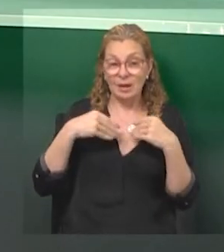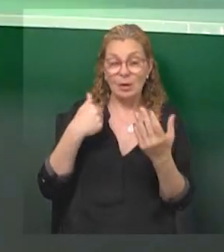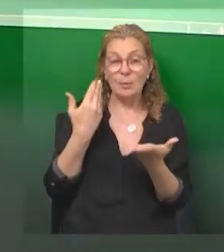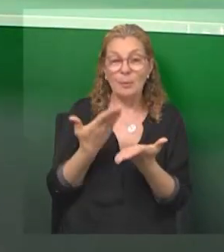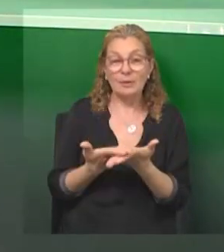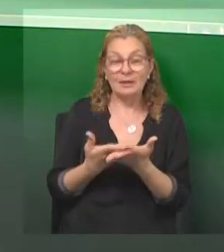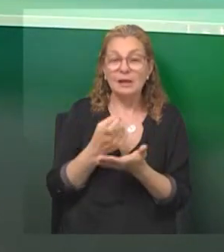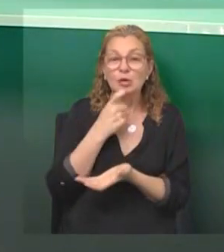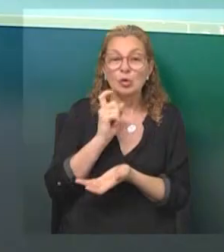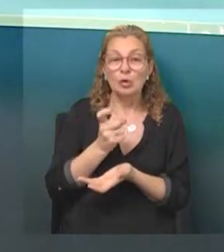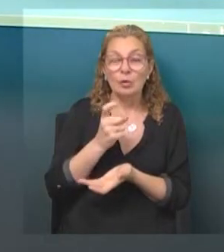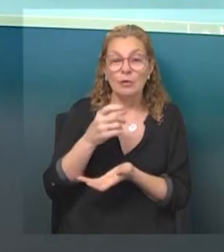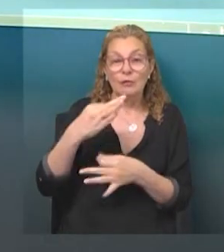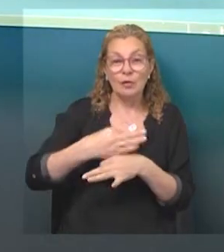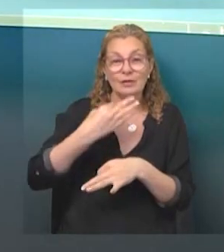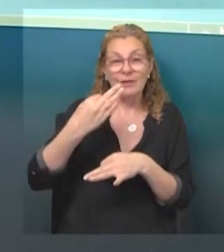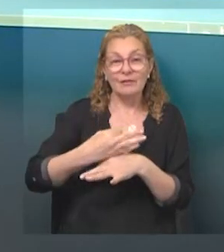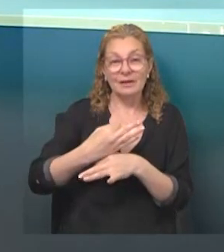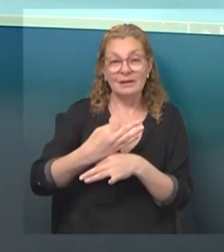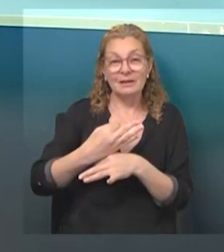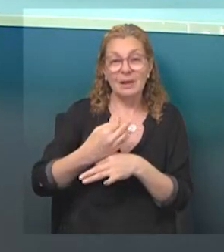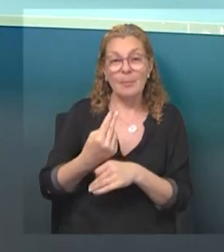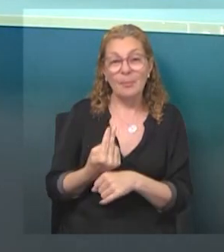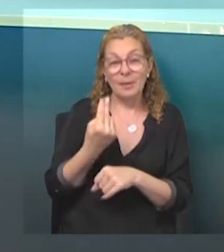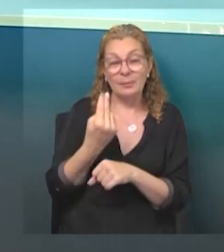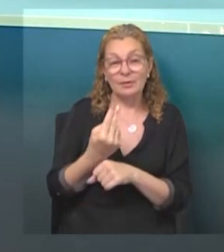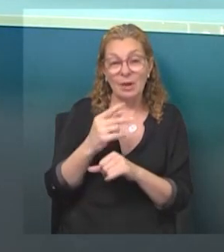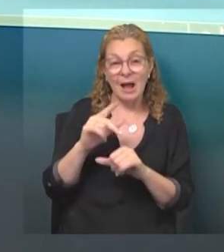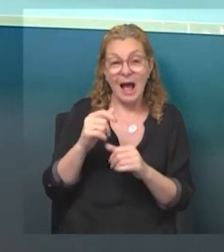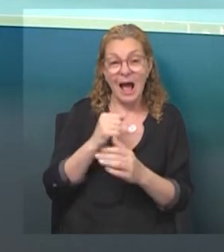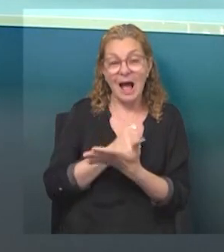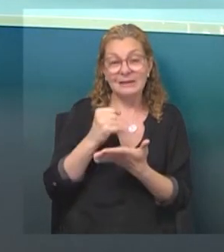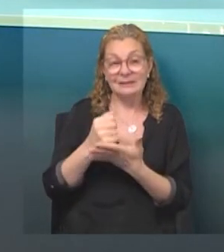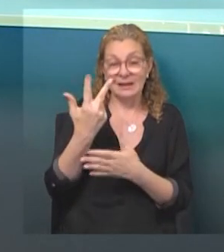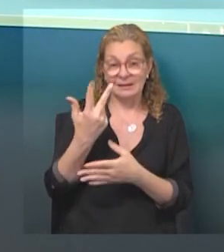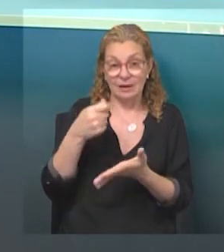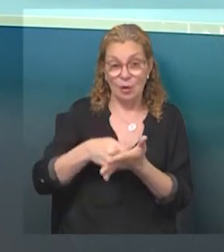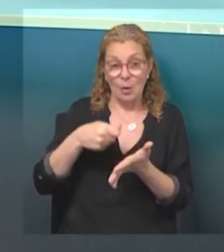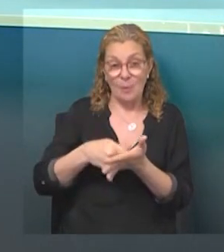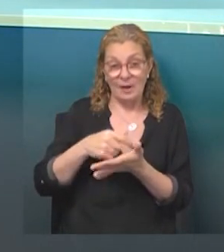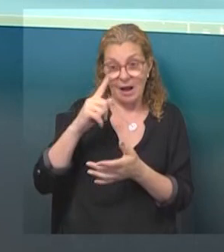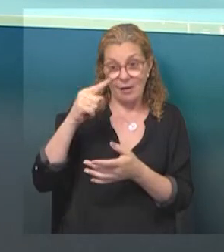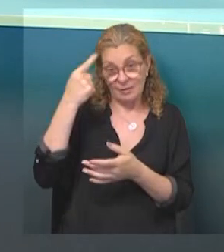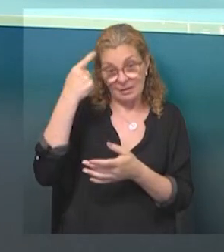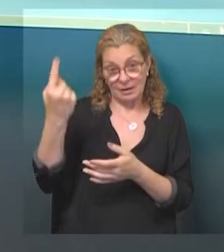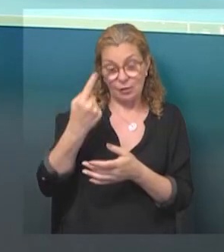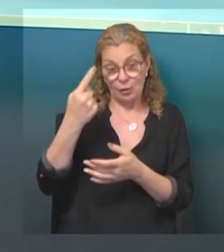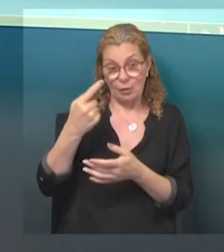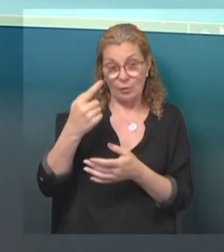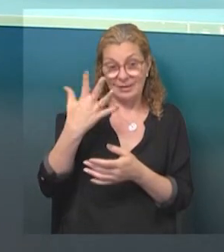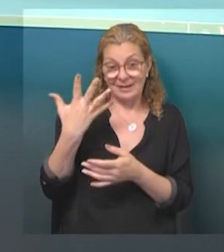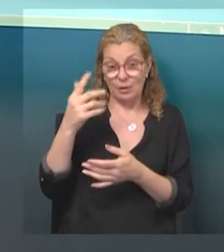dirigente Pedro bordaberry de permitir hasta tres Compras en el exterior por un monto máximo de